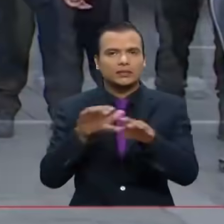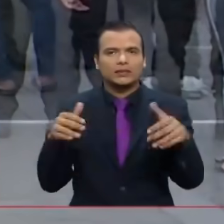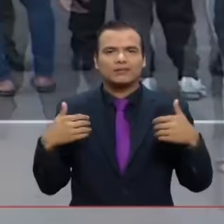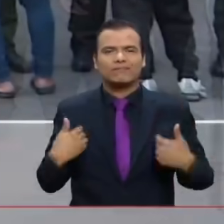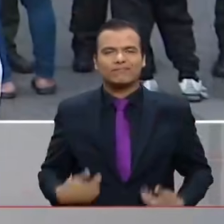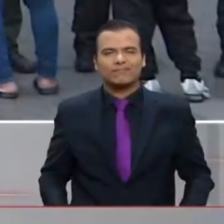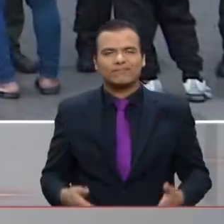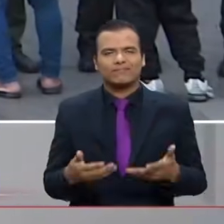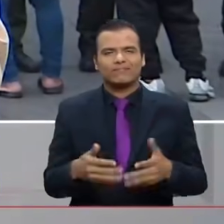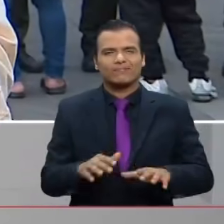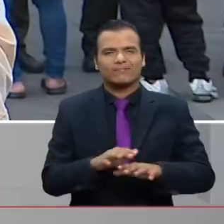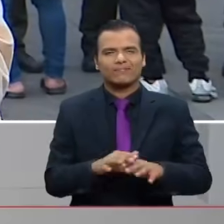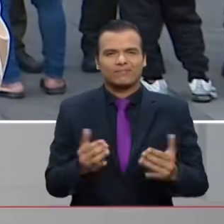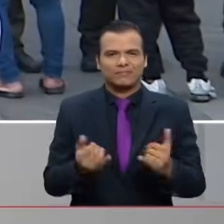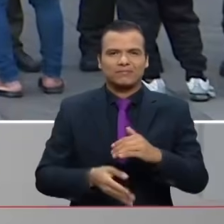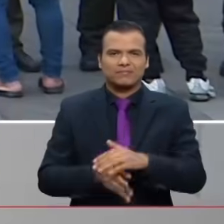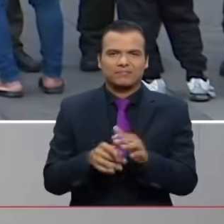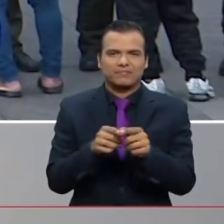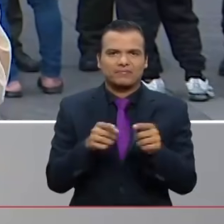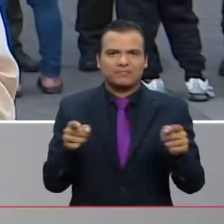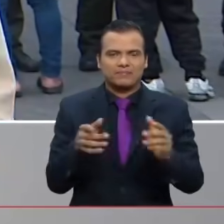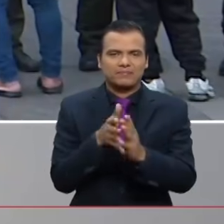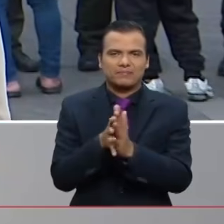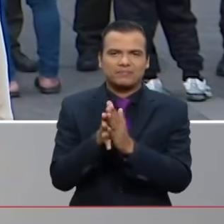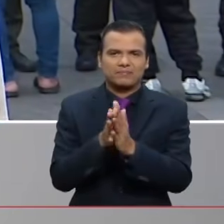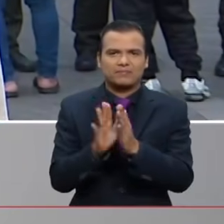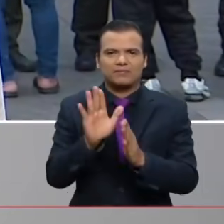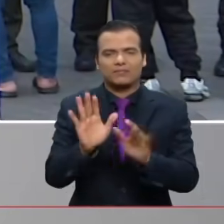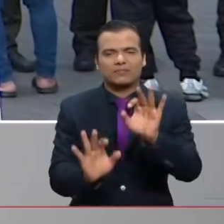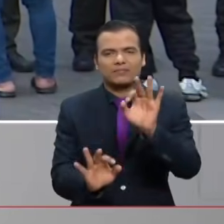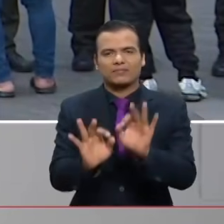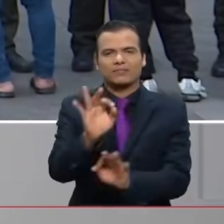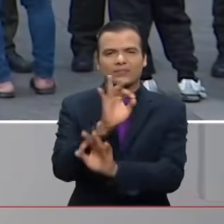por el momento. En unos minutos nos vemos desde otro punto de la ciudad con más información.